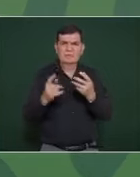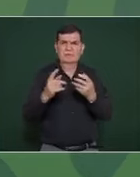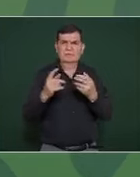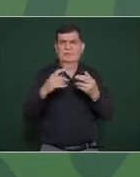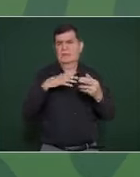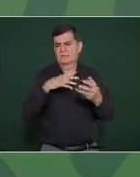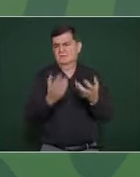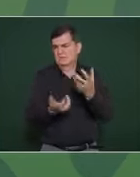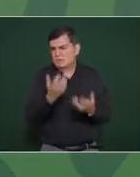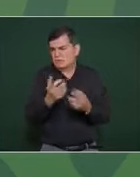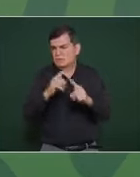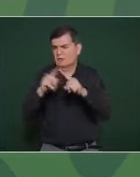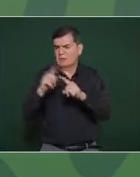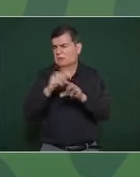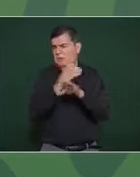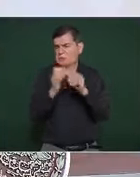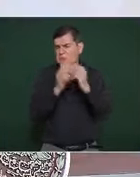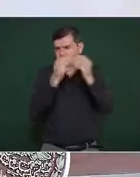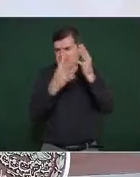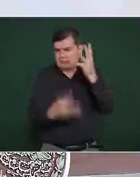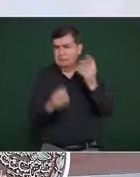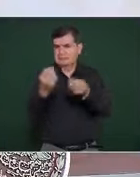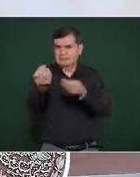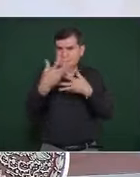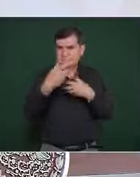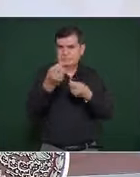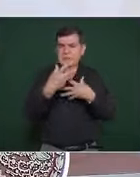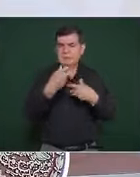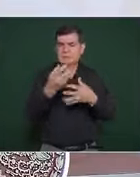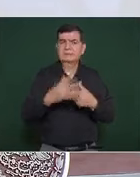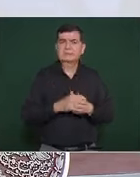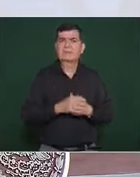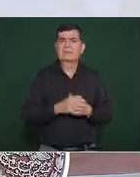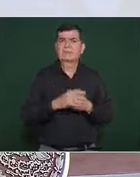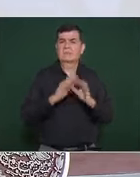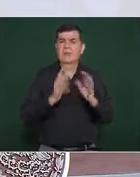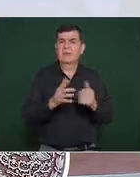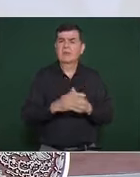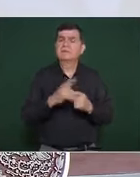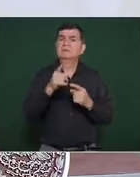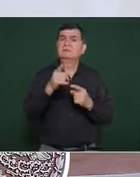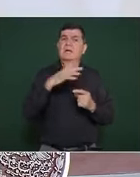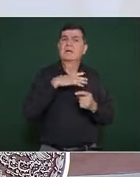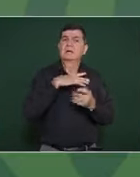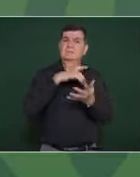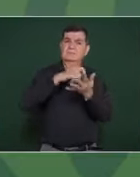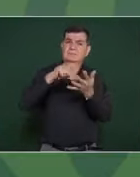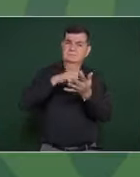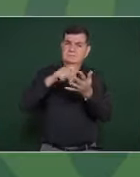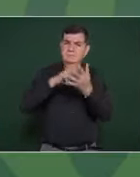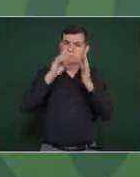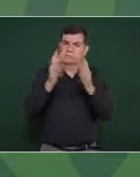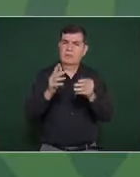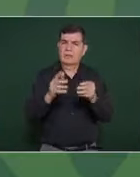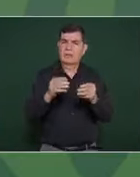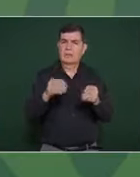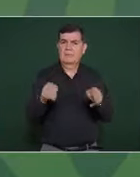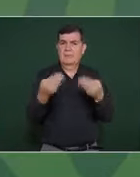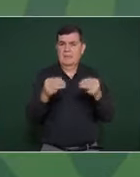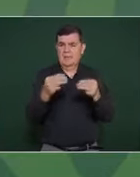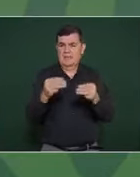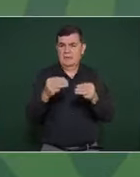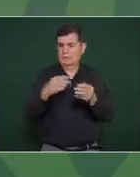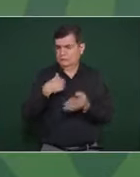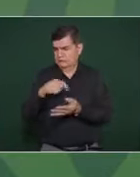electrodomésticos, con todos los enseres, y lo que se está adquiriendo en el mercado